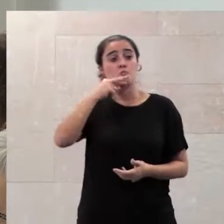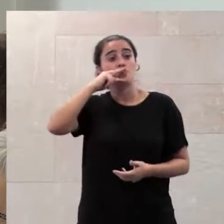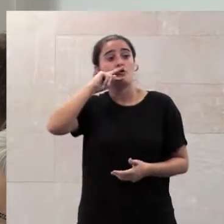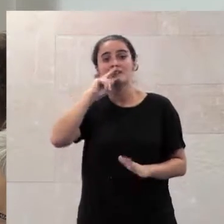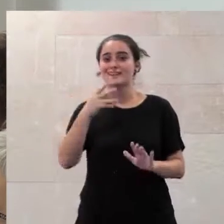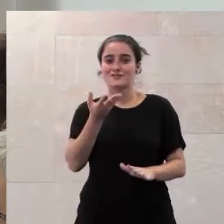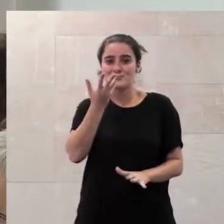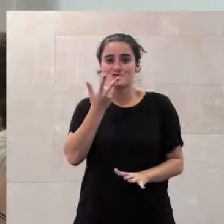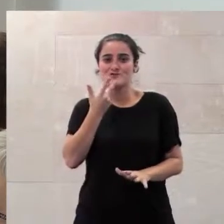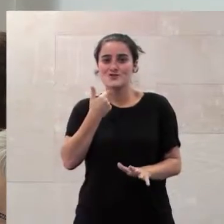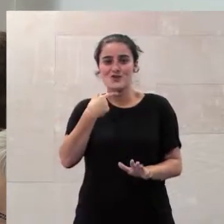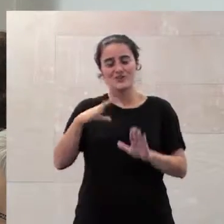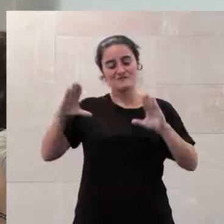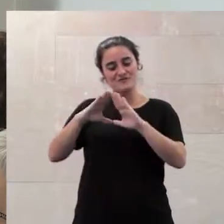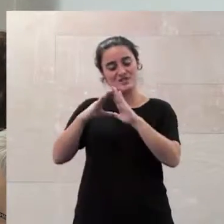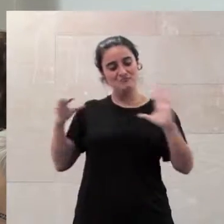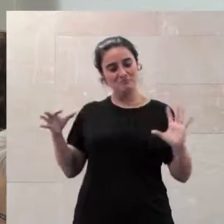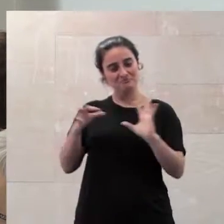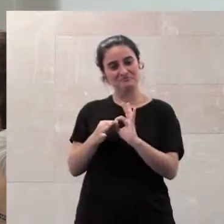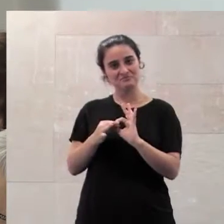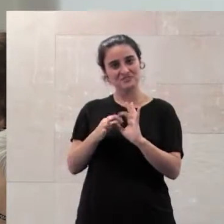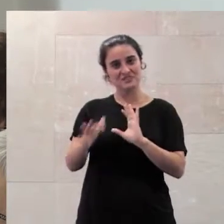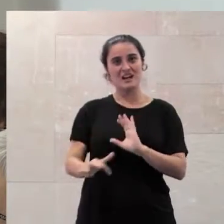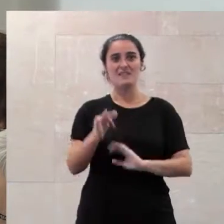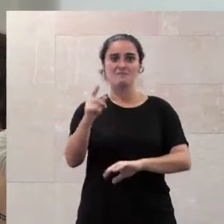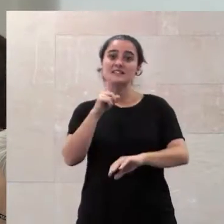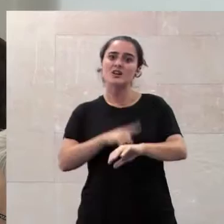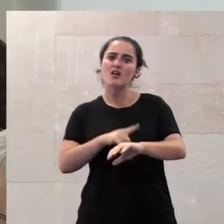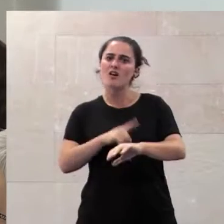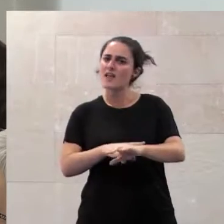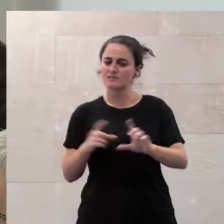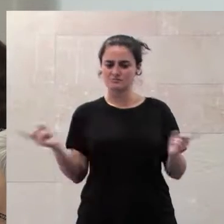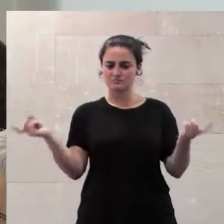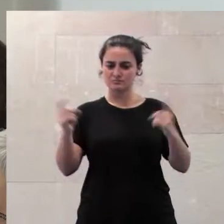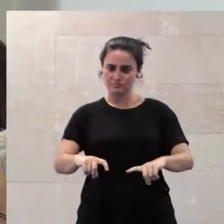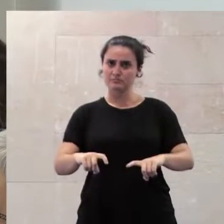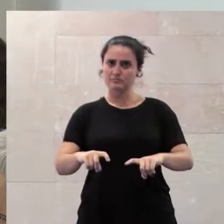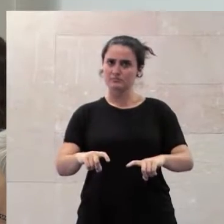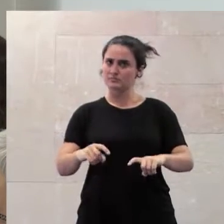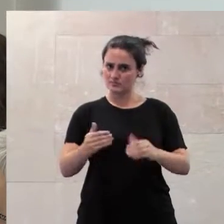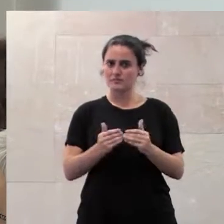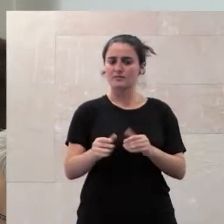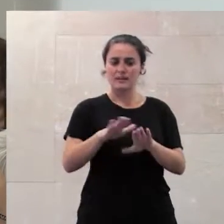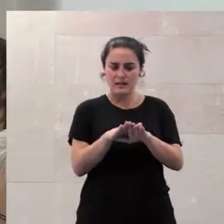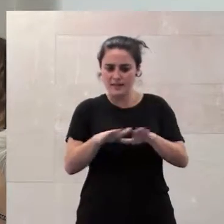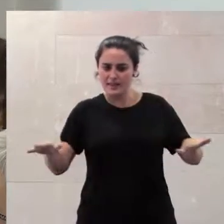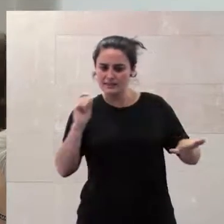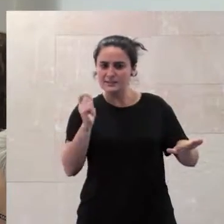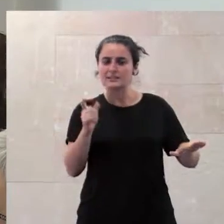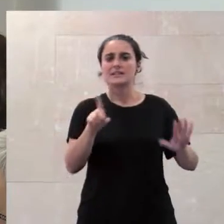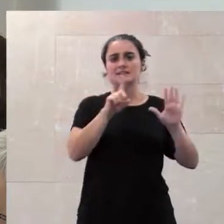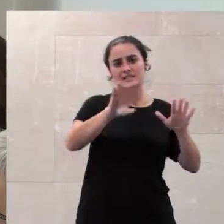del feminismo, pero también porque nos reunimos a esta hora, que es a la hora en la que está previsto hacerlo también en la llanada, de 6 a